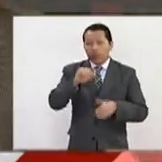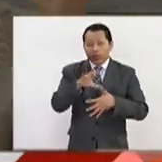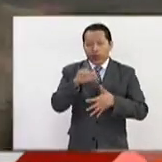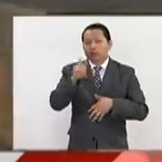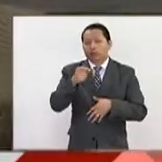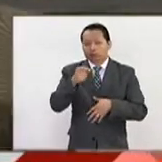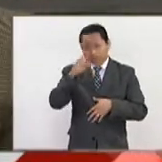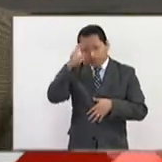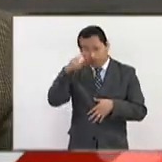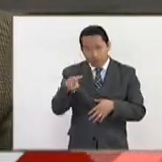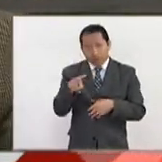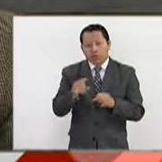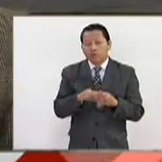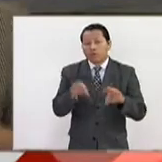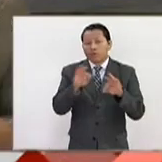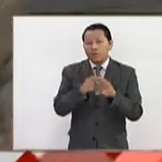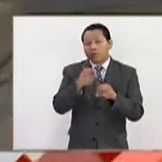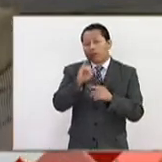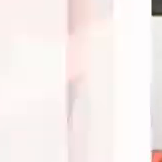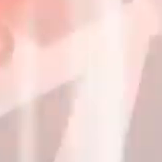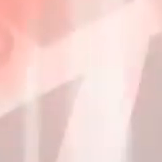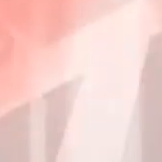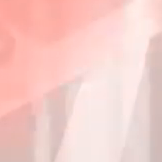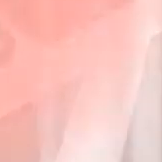que ocupa México en Iberoamérica.